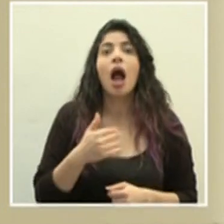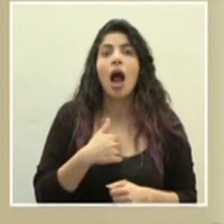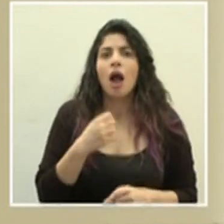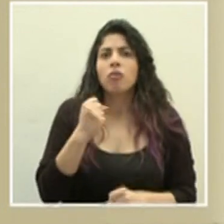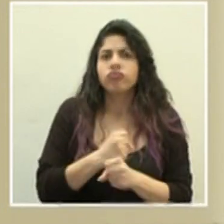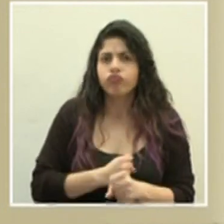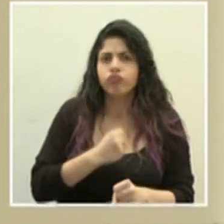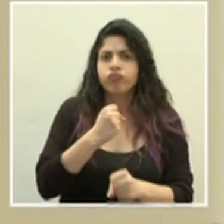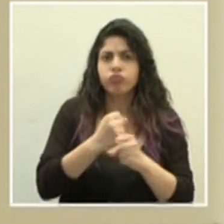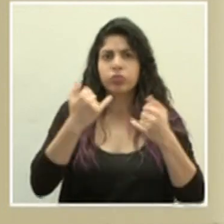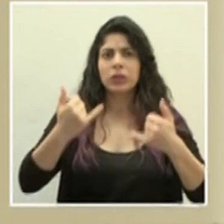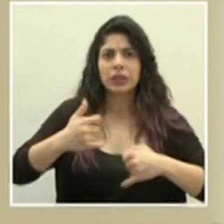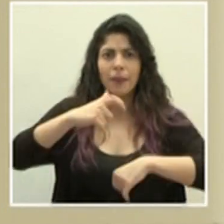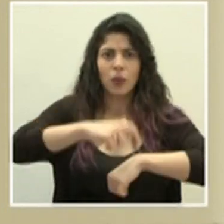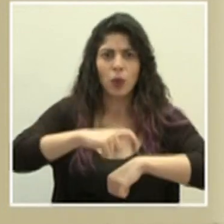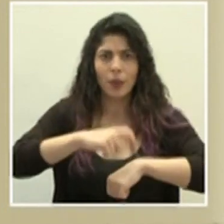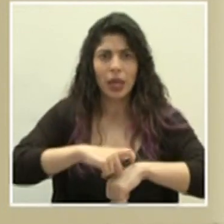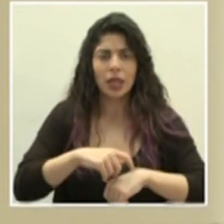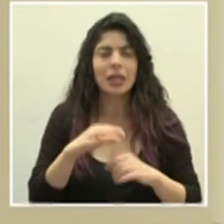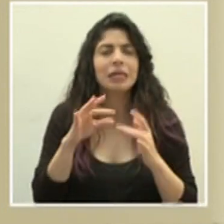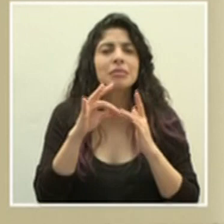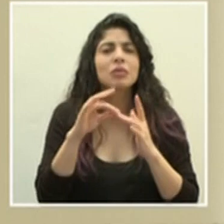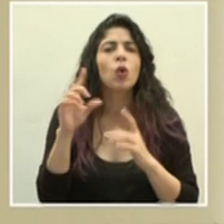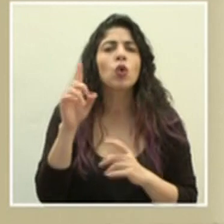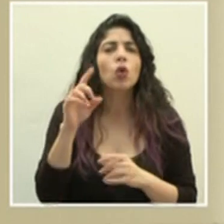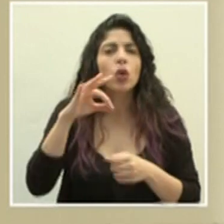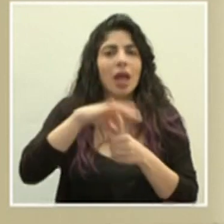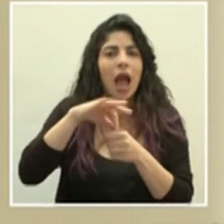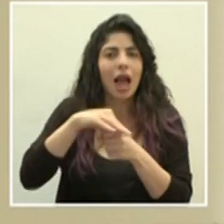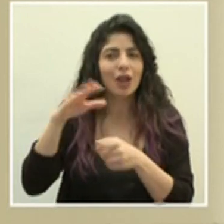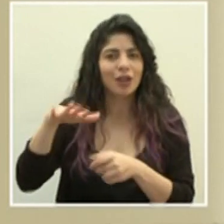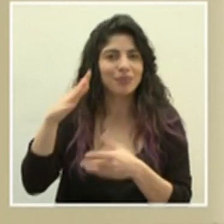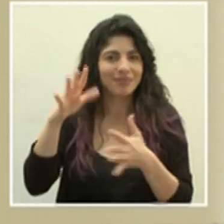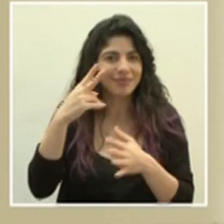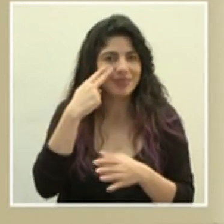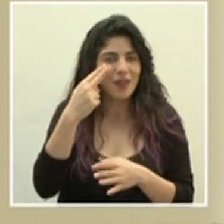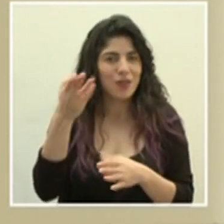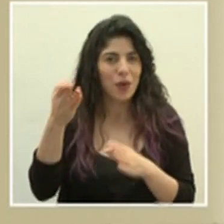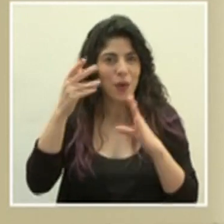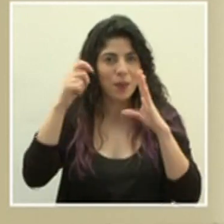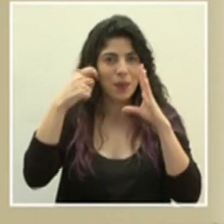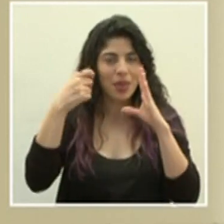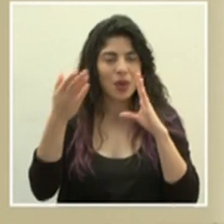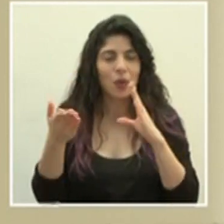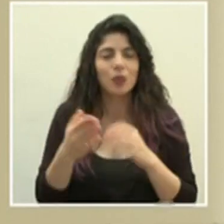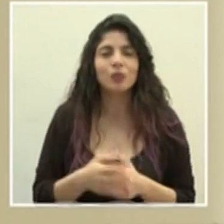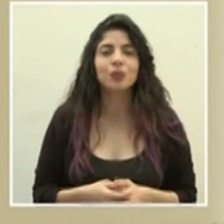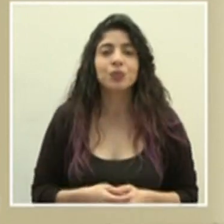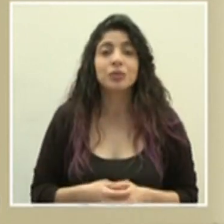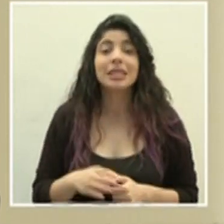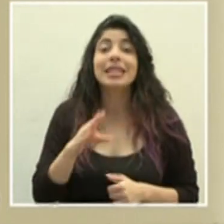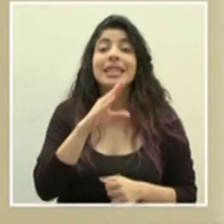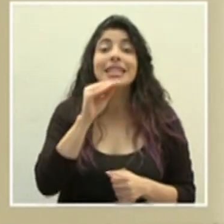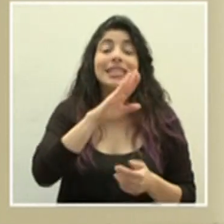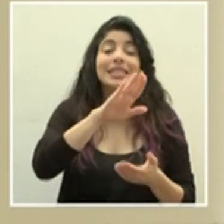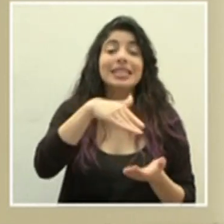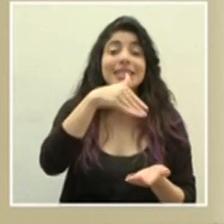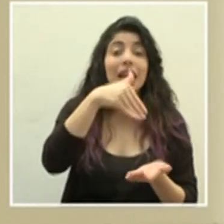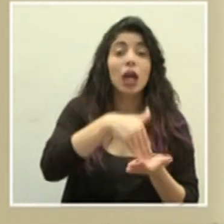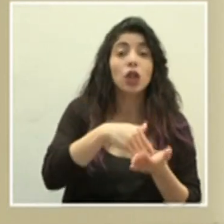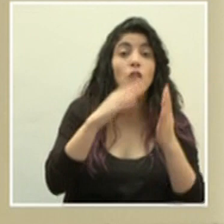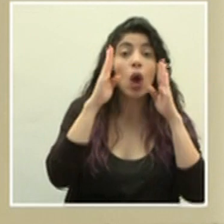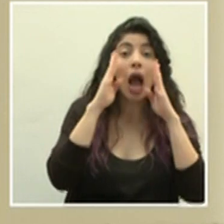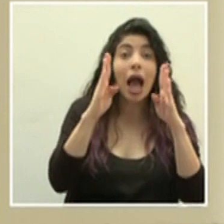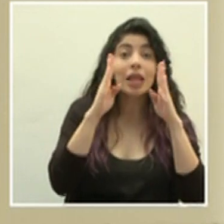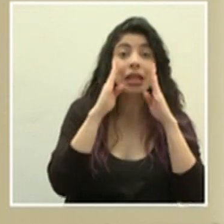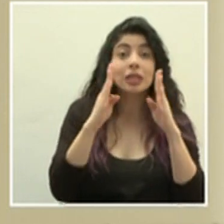operativo en este momento que se está desarrollando, sobre todo en el sector agro, que ya lo vimos en el material de video, y los centros de